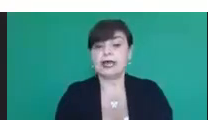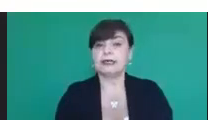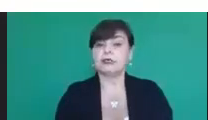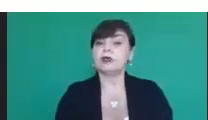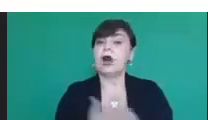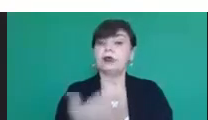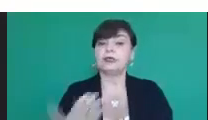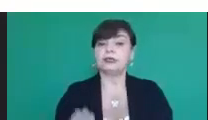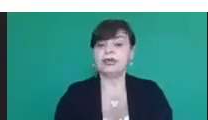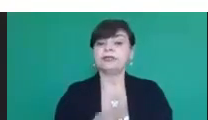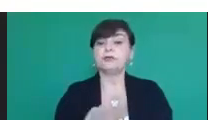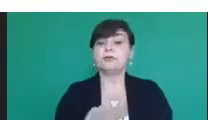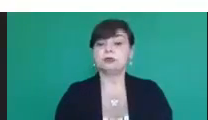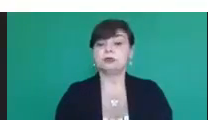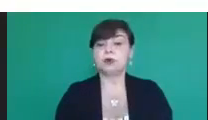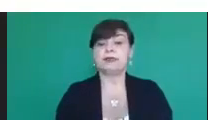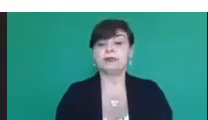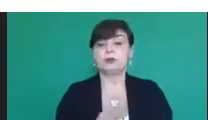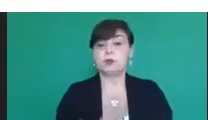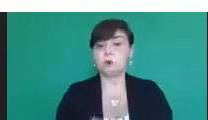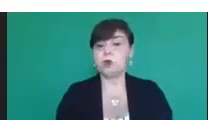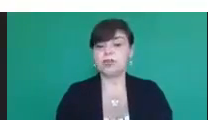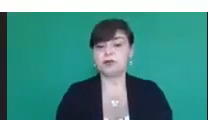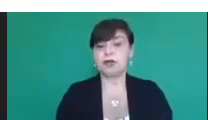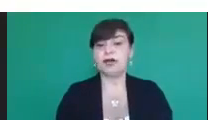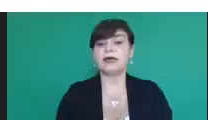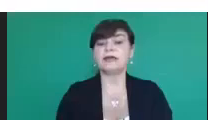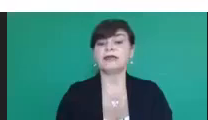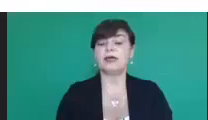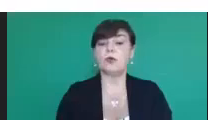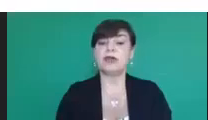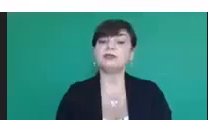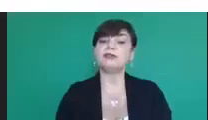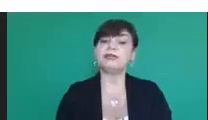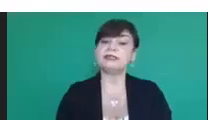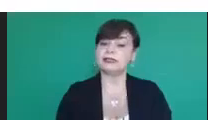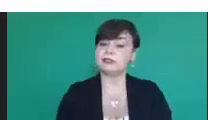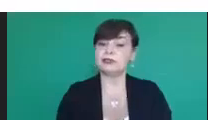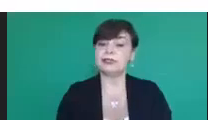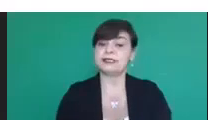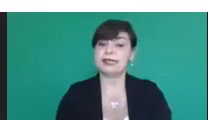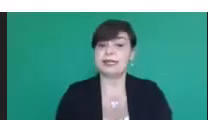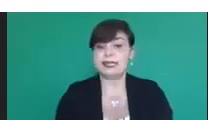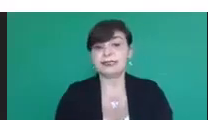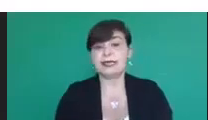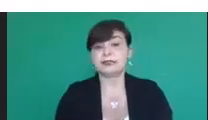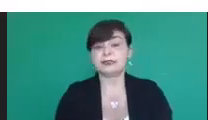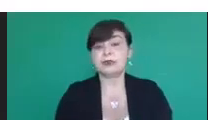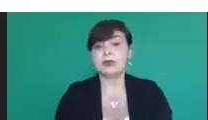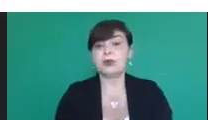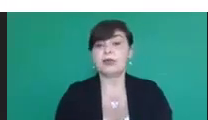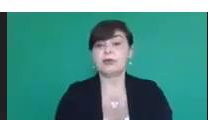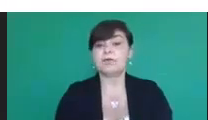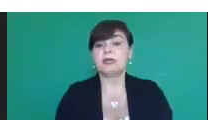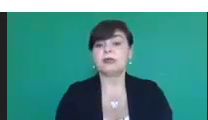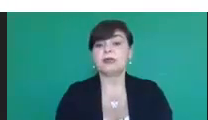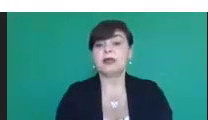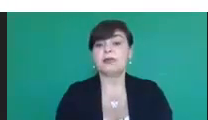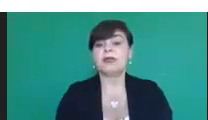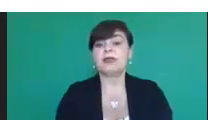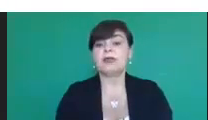hecho auditorías virtuales muy enfocadas en cuáles son las acciones que se han tomado en medio de